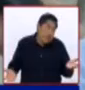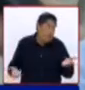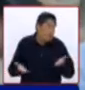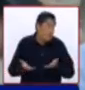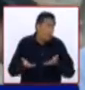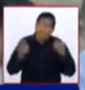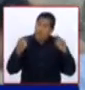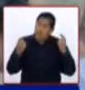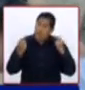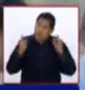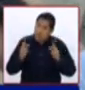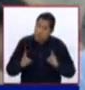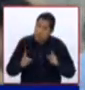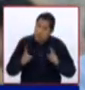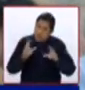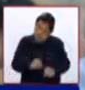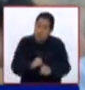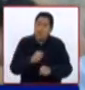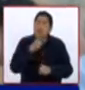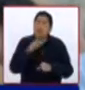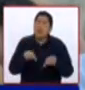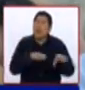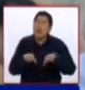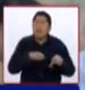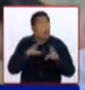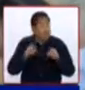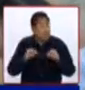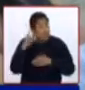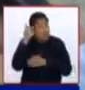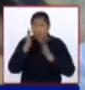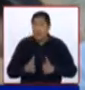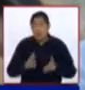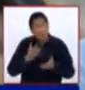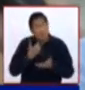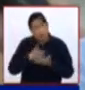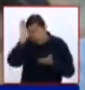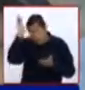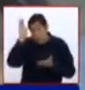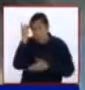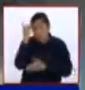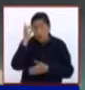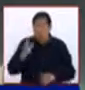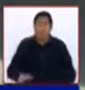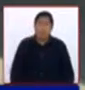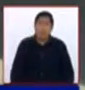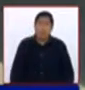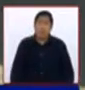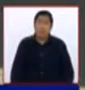que atrapen a las personas que hacen esto, y si no son bolivianos, que los deporten.